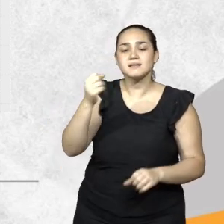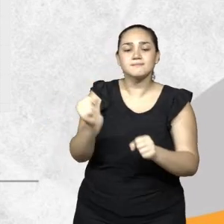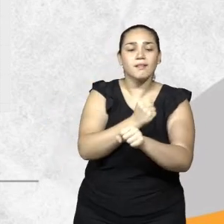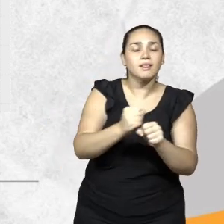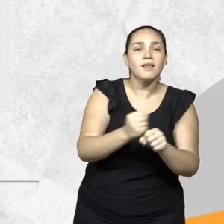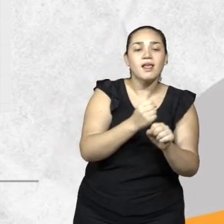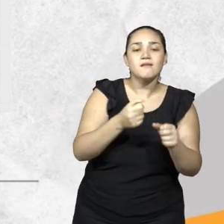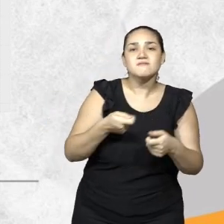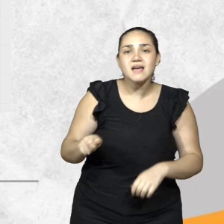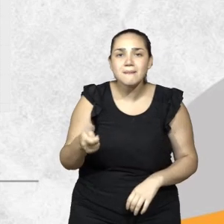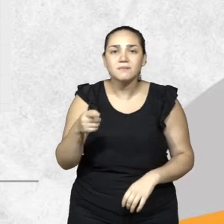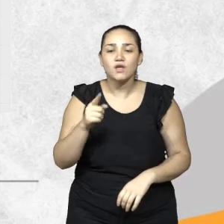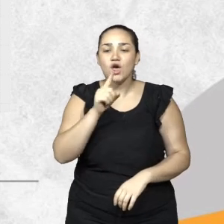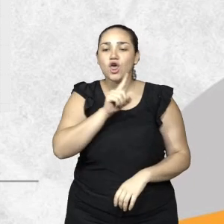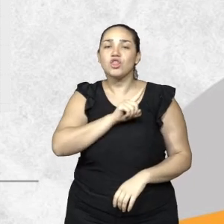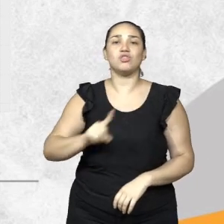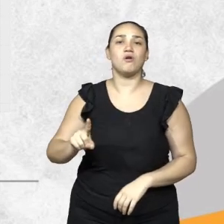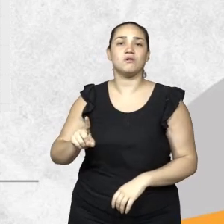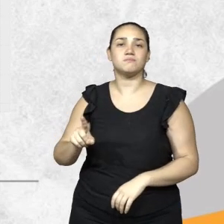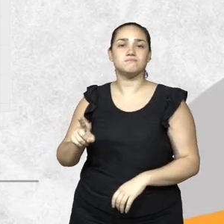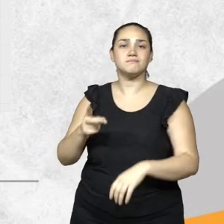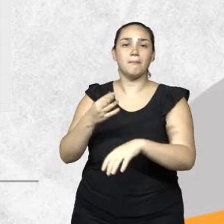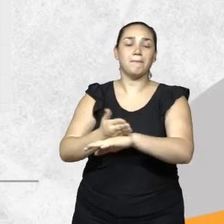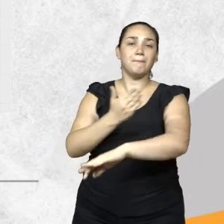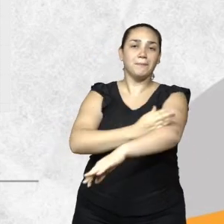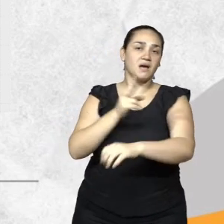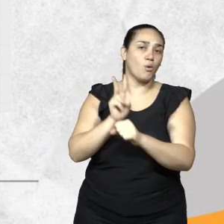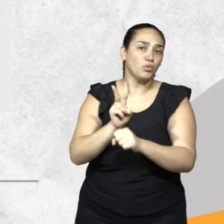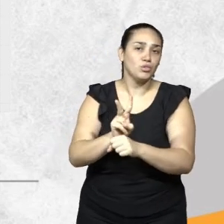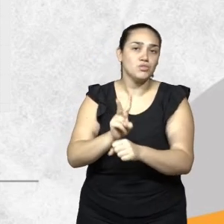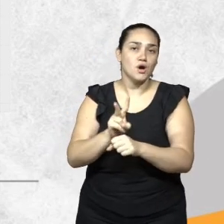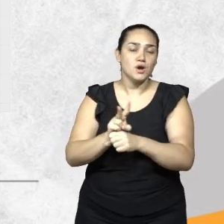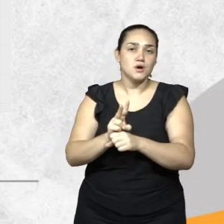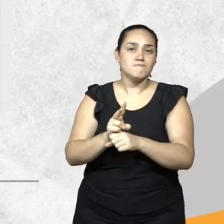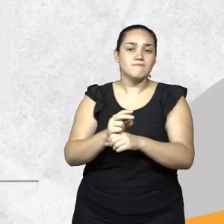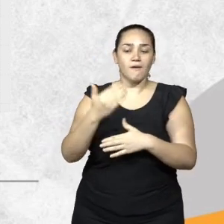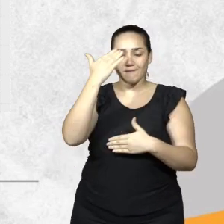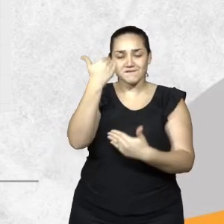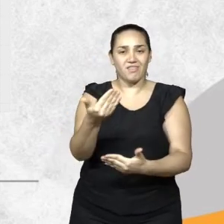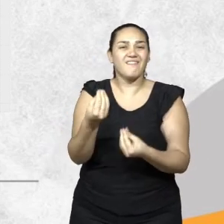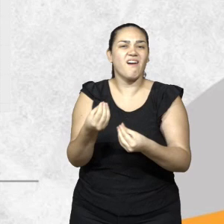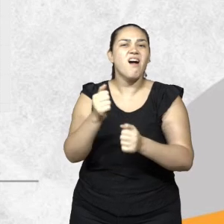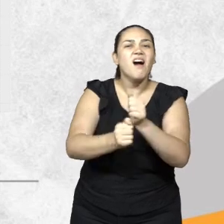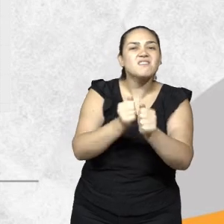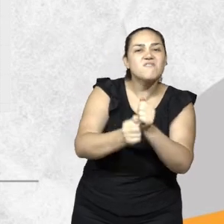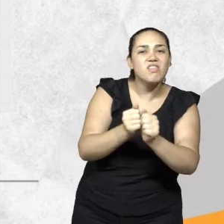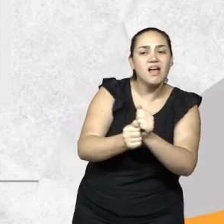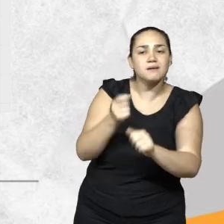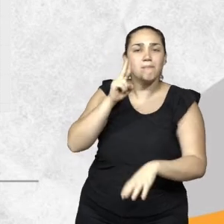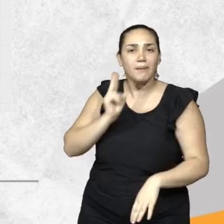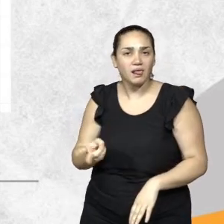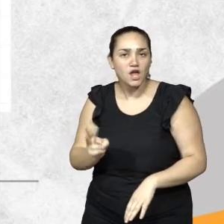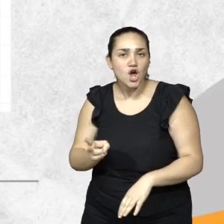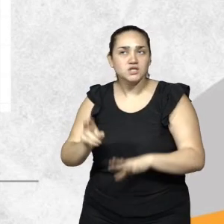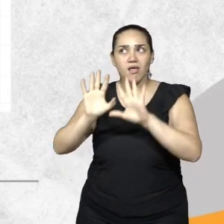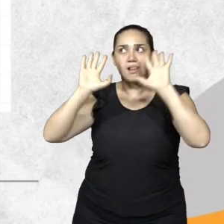administrativos nunca puede ceder ante el principio precautorio, especialmente si se está frente a actividades peligrosas para el ambiente y para el ser